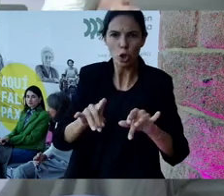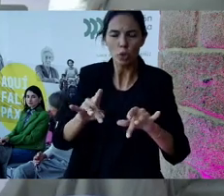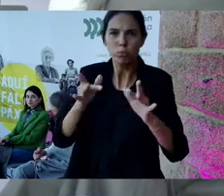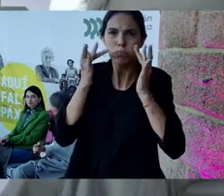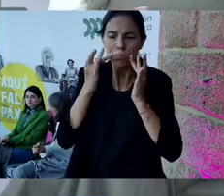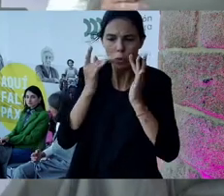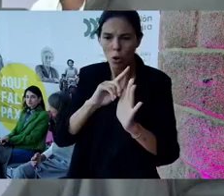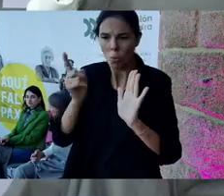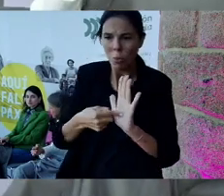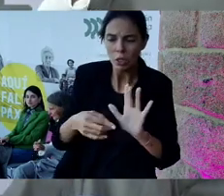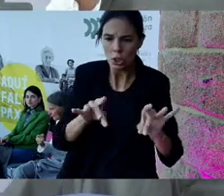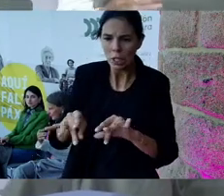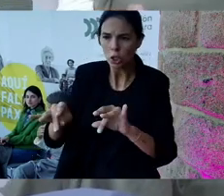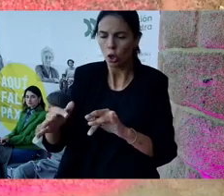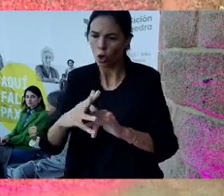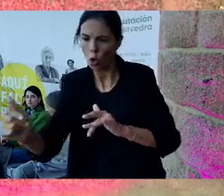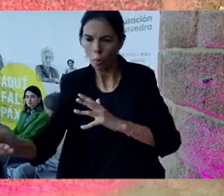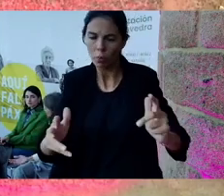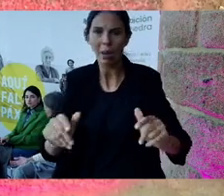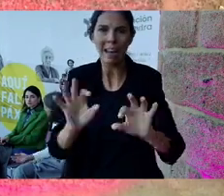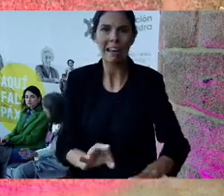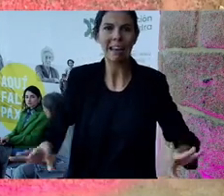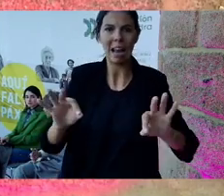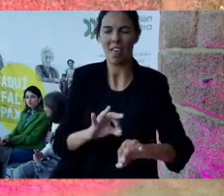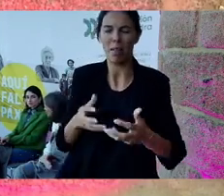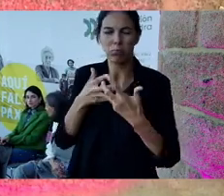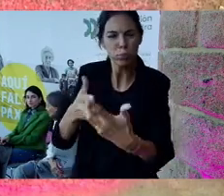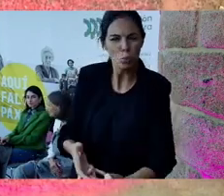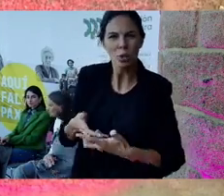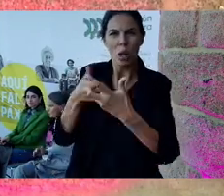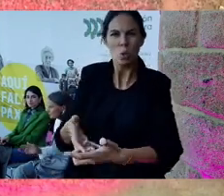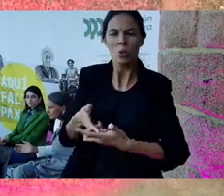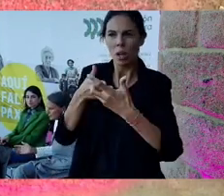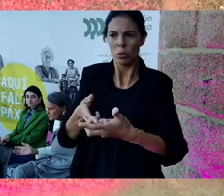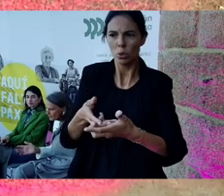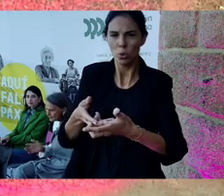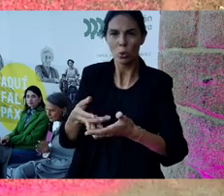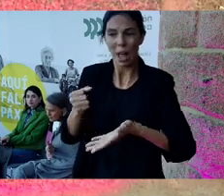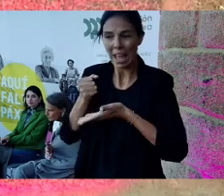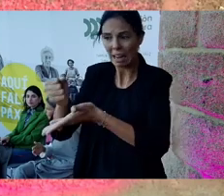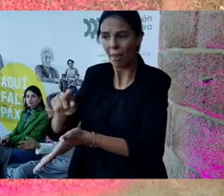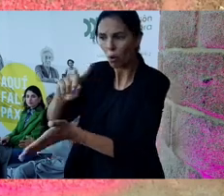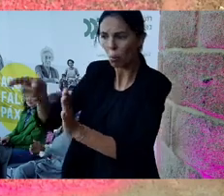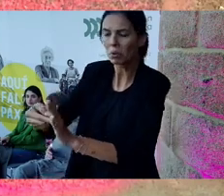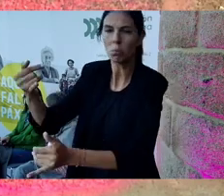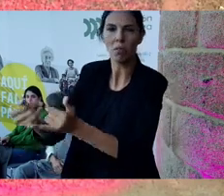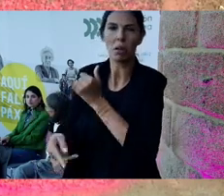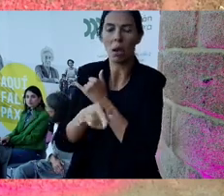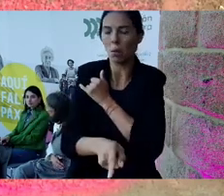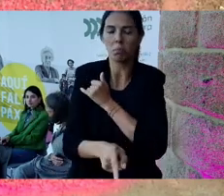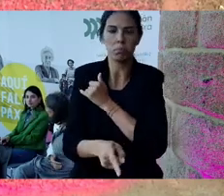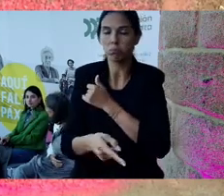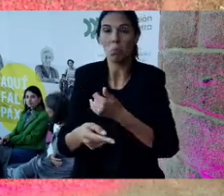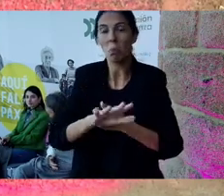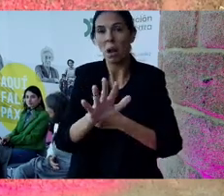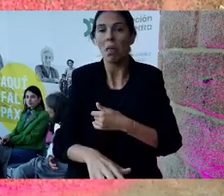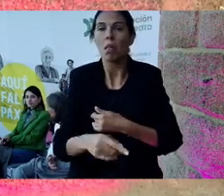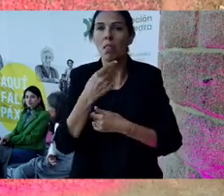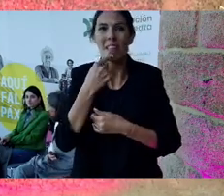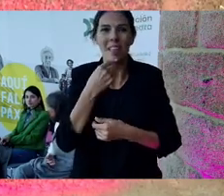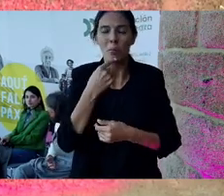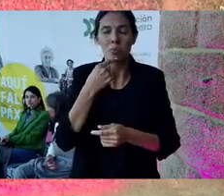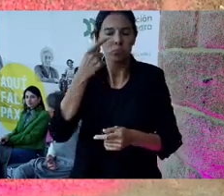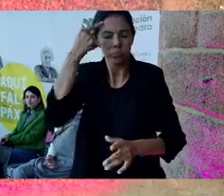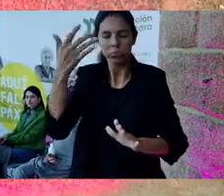territorio intacto, sin dejarse quitar nada, amputar nada, ha hecho frente a los almorávides, etcétera, es emparedada como la